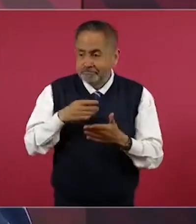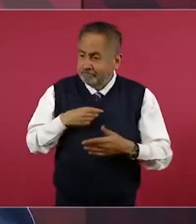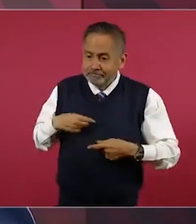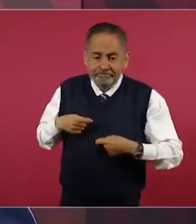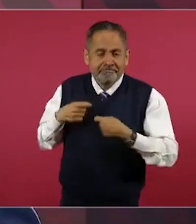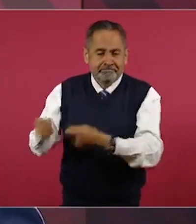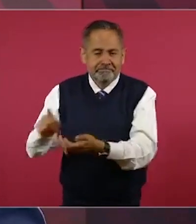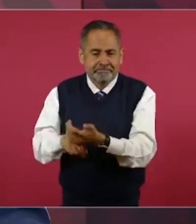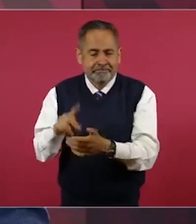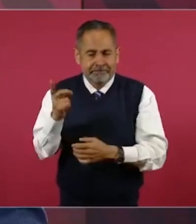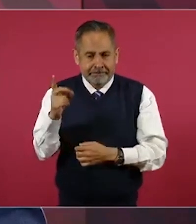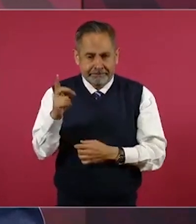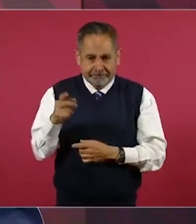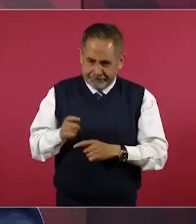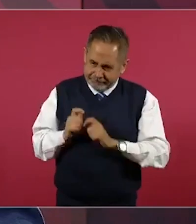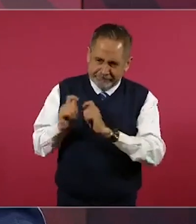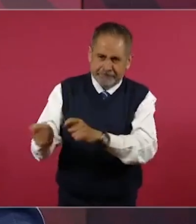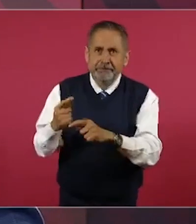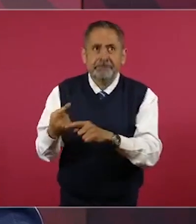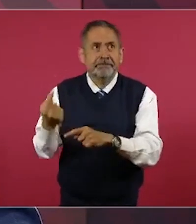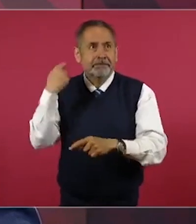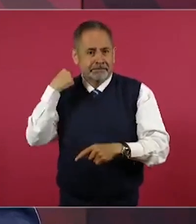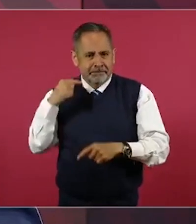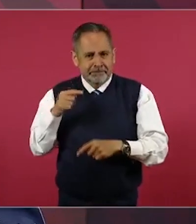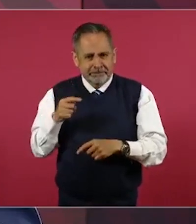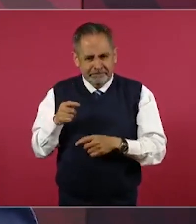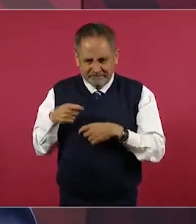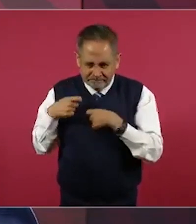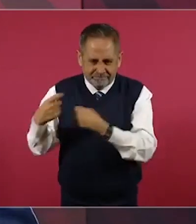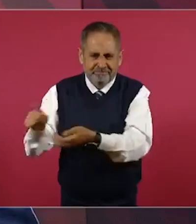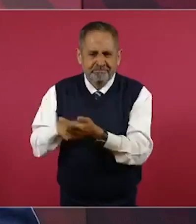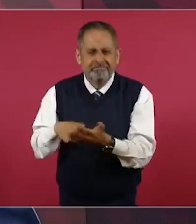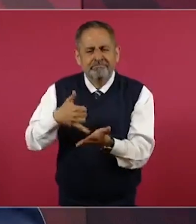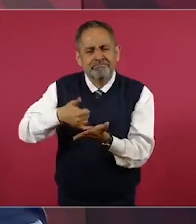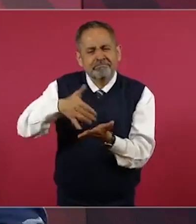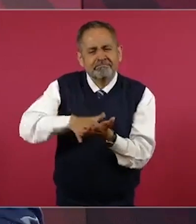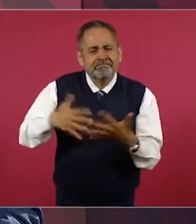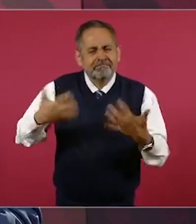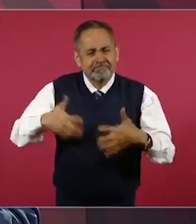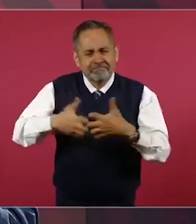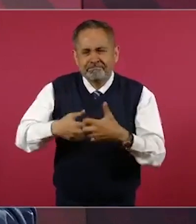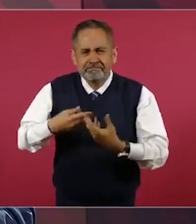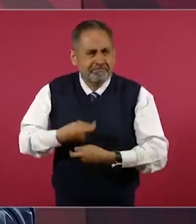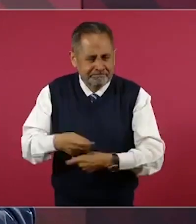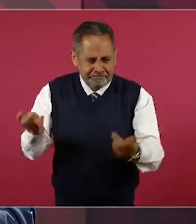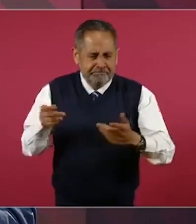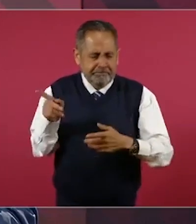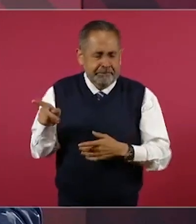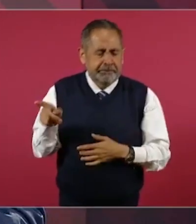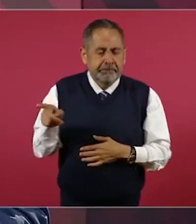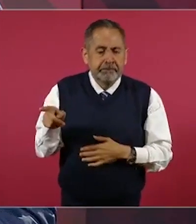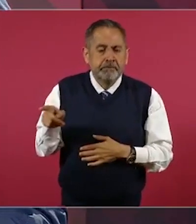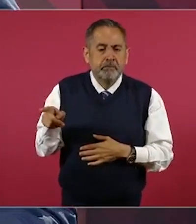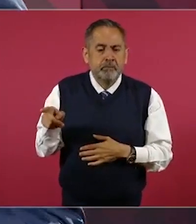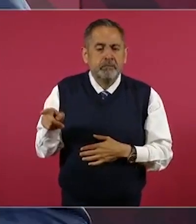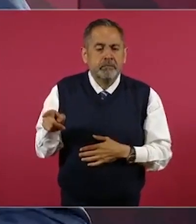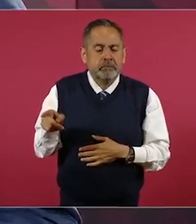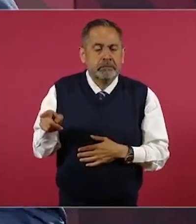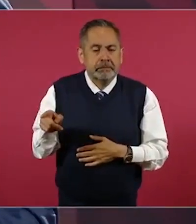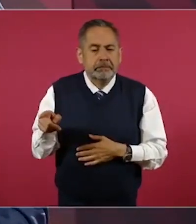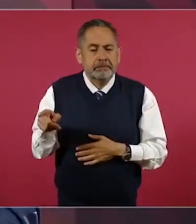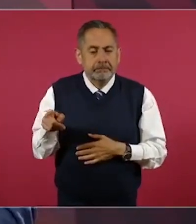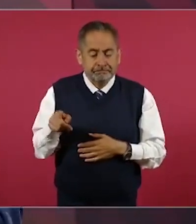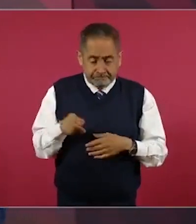en diciembre del año pasado a la editorial este